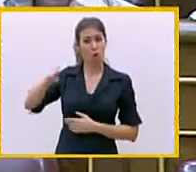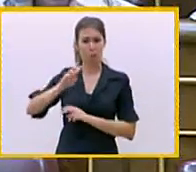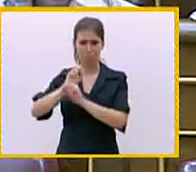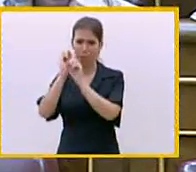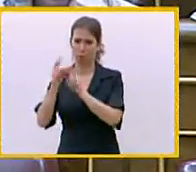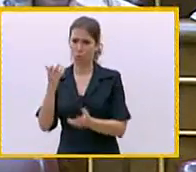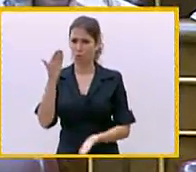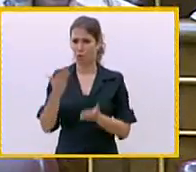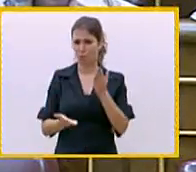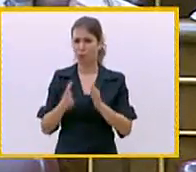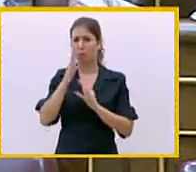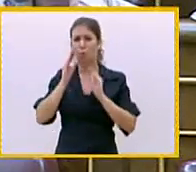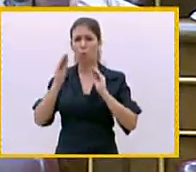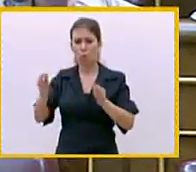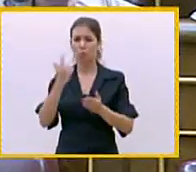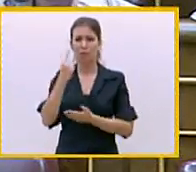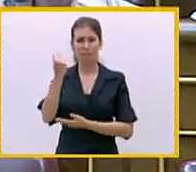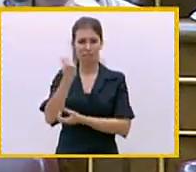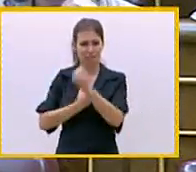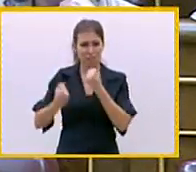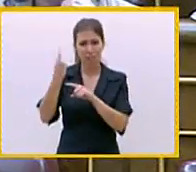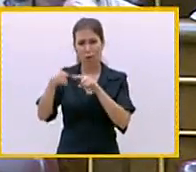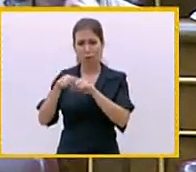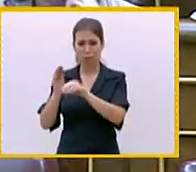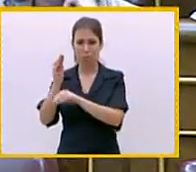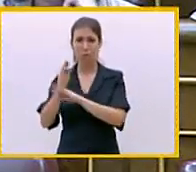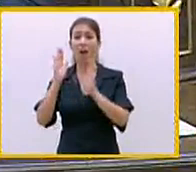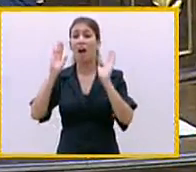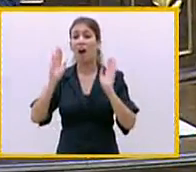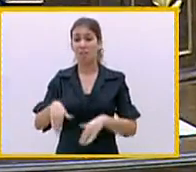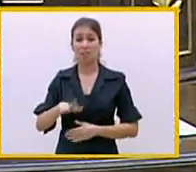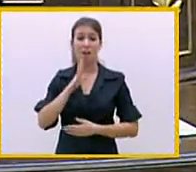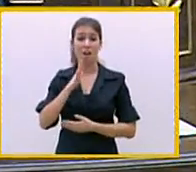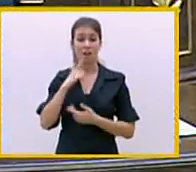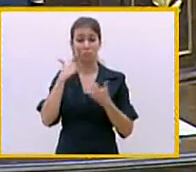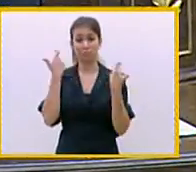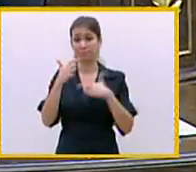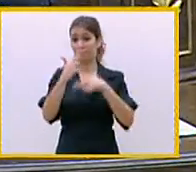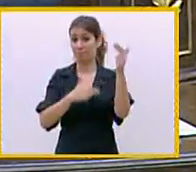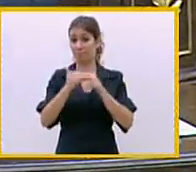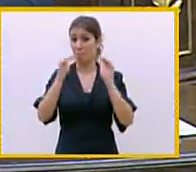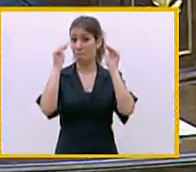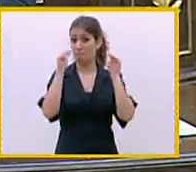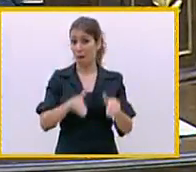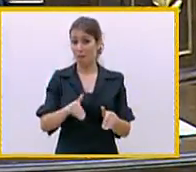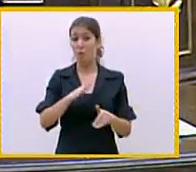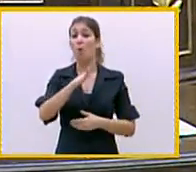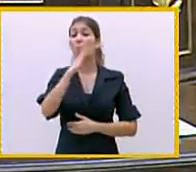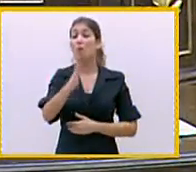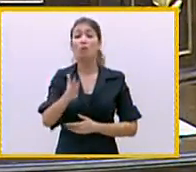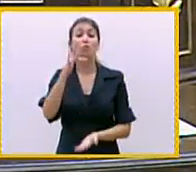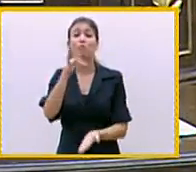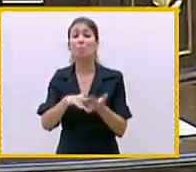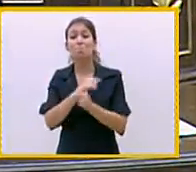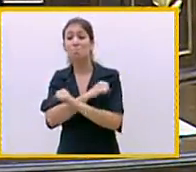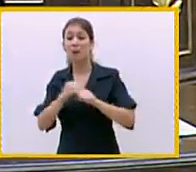de la ingeniería financiera, pero el desplome del sector inmobiliario, provocado por la brusca restricción